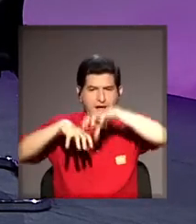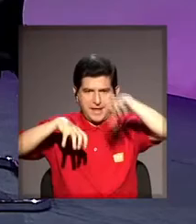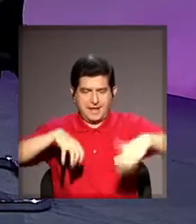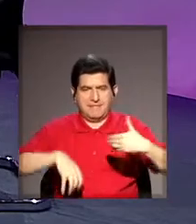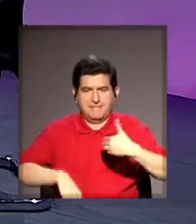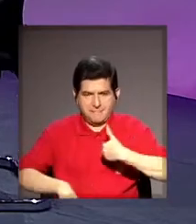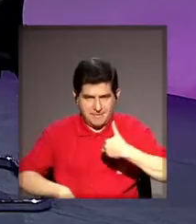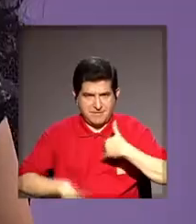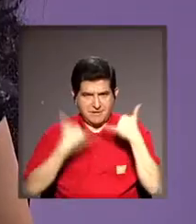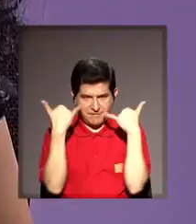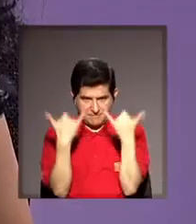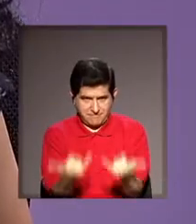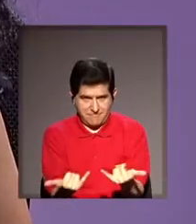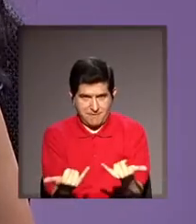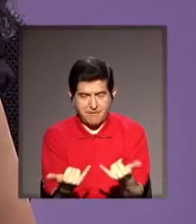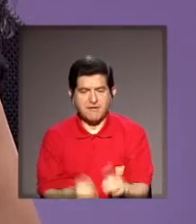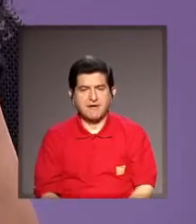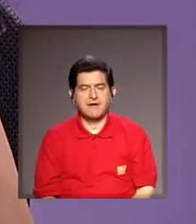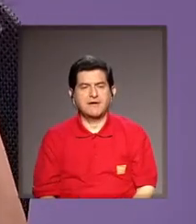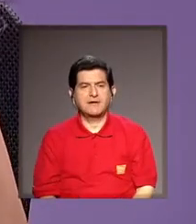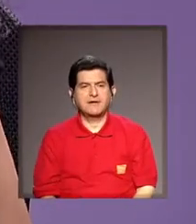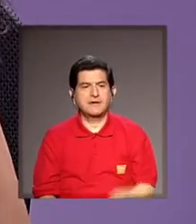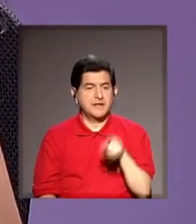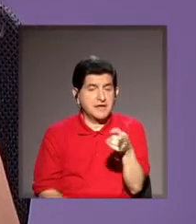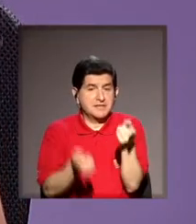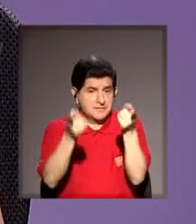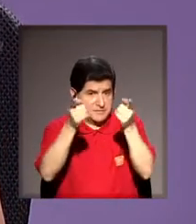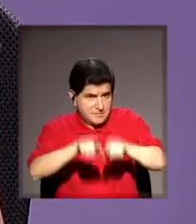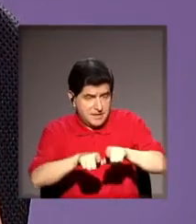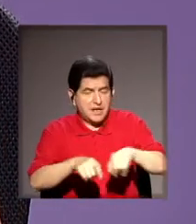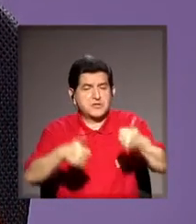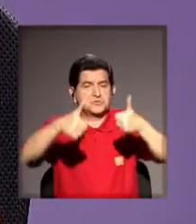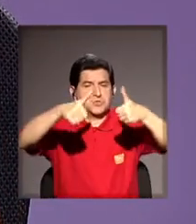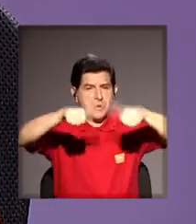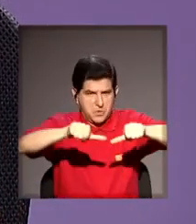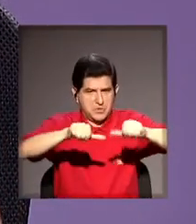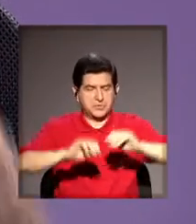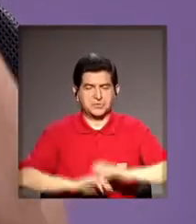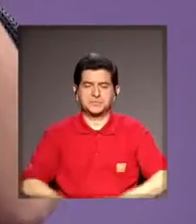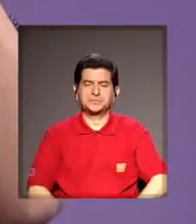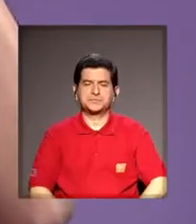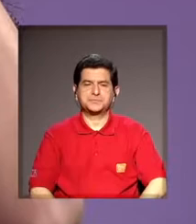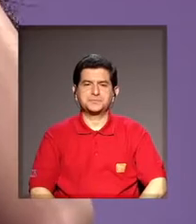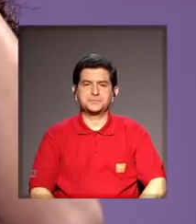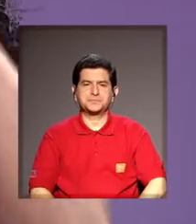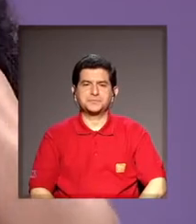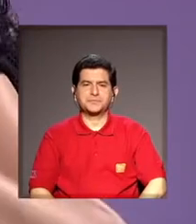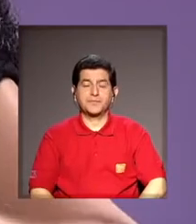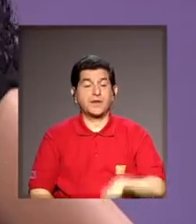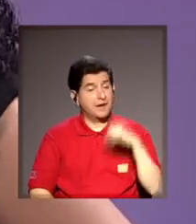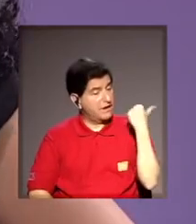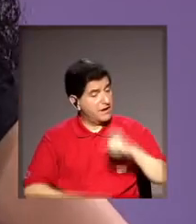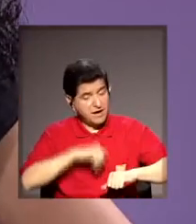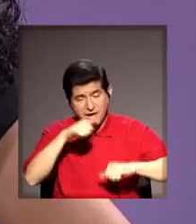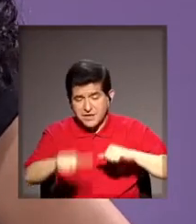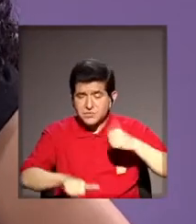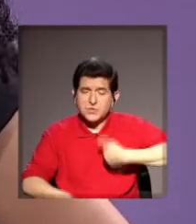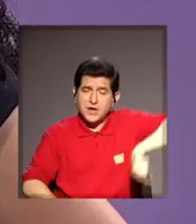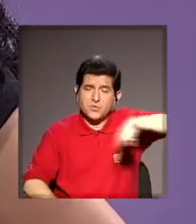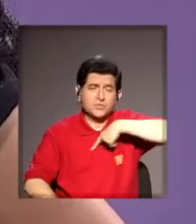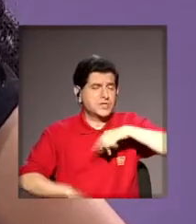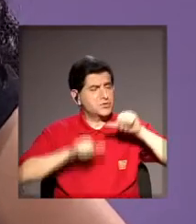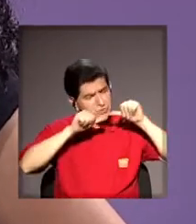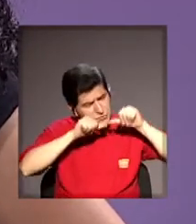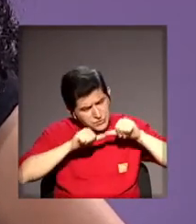tienen digamos que ya tienen un acuerdo en ese sentido y es una lucha que nosotros hemos venido sosteniendo